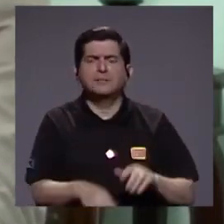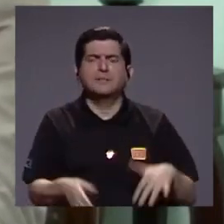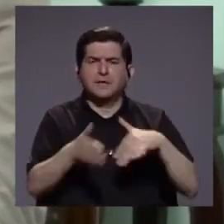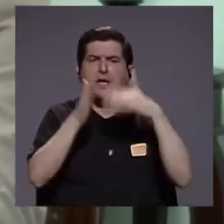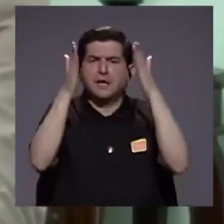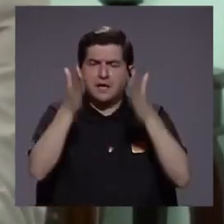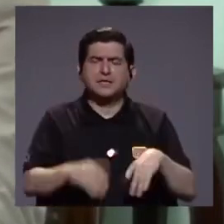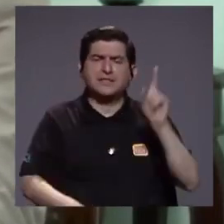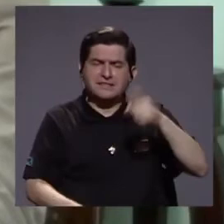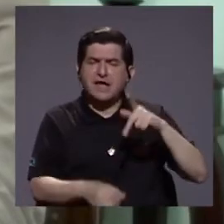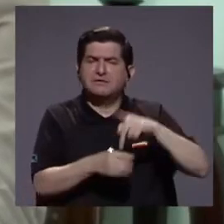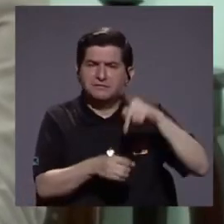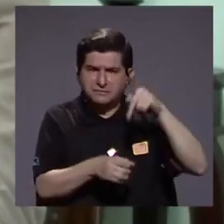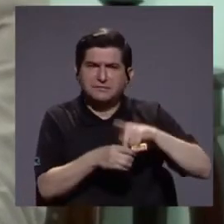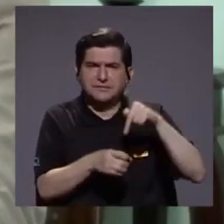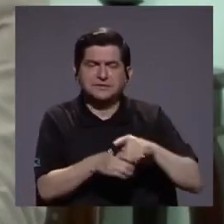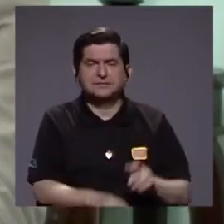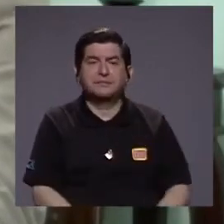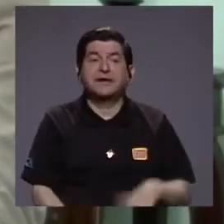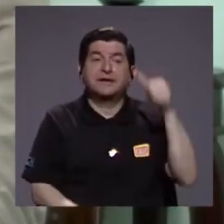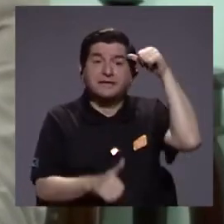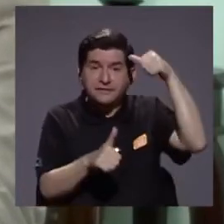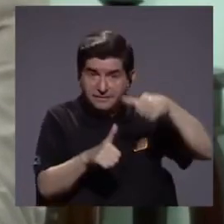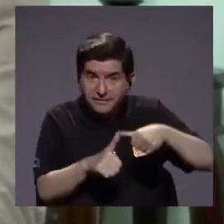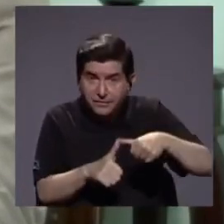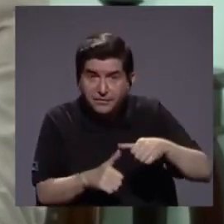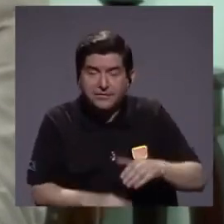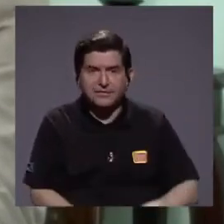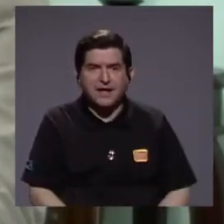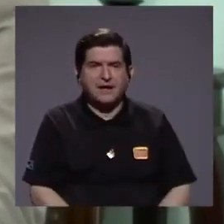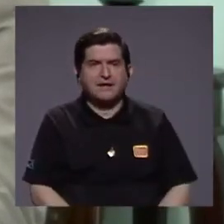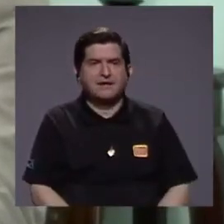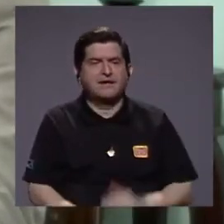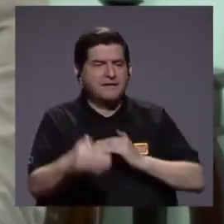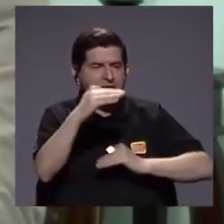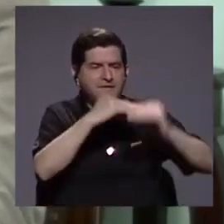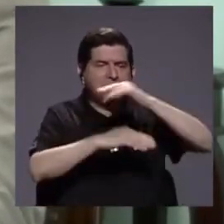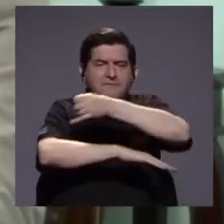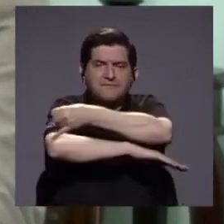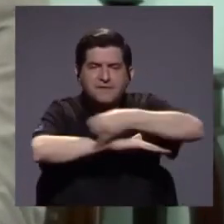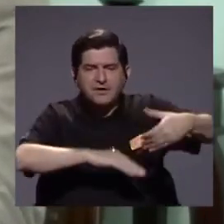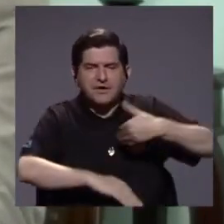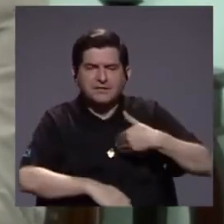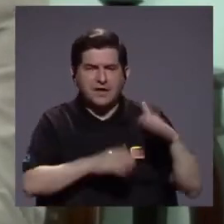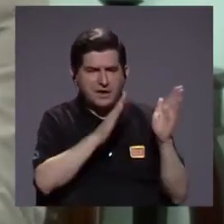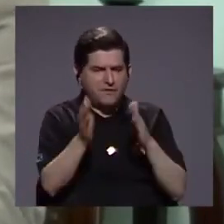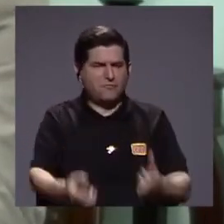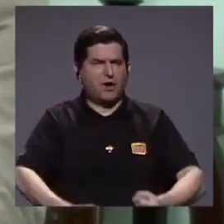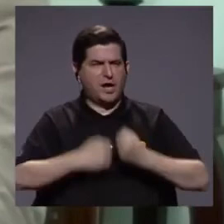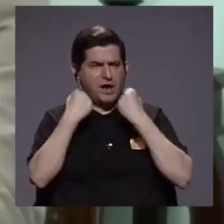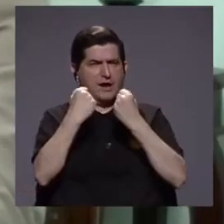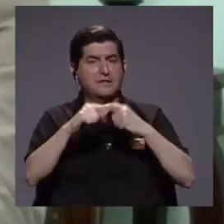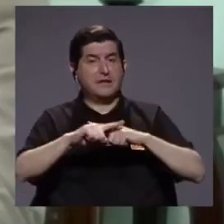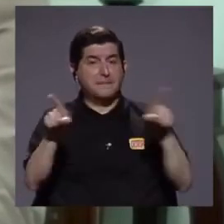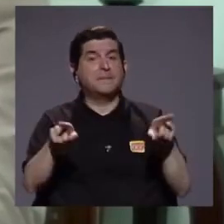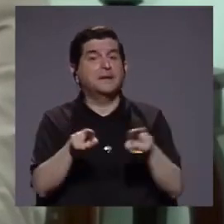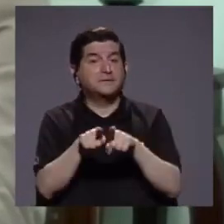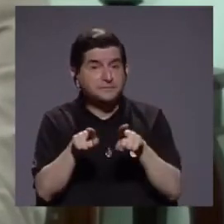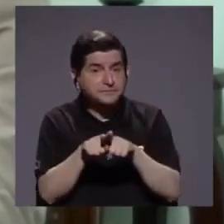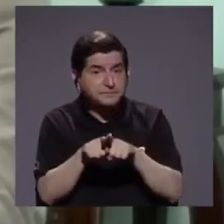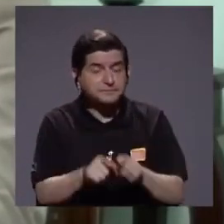las estudiantes deben participar. Recordemos que la Facultad de Ingeniería tiene una formación muy sólida, pero que